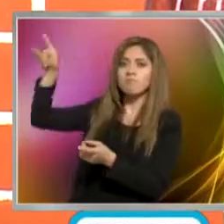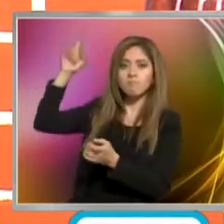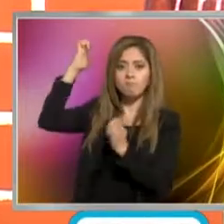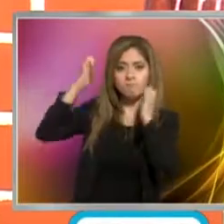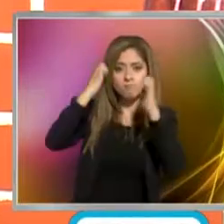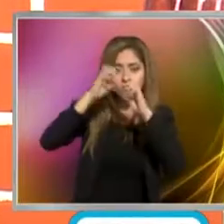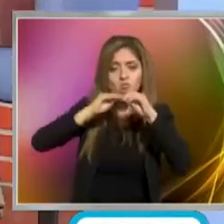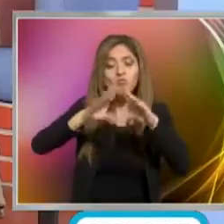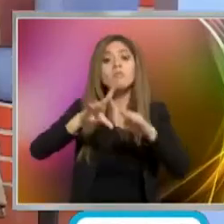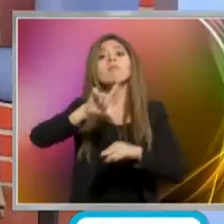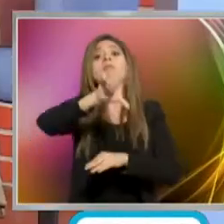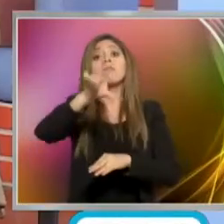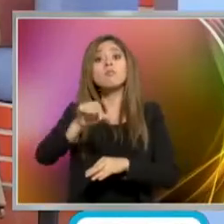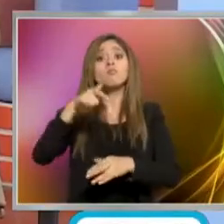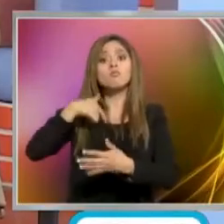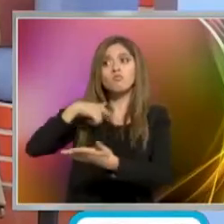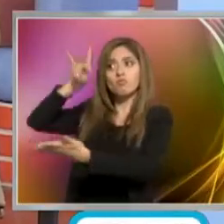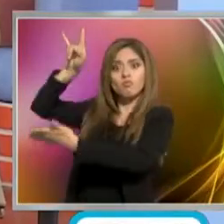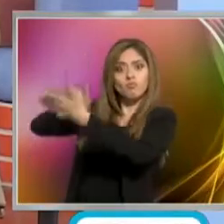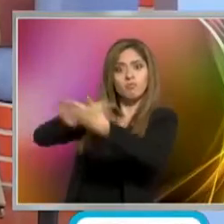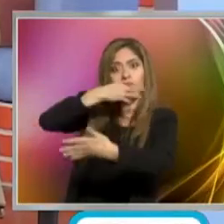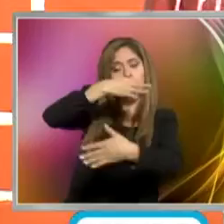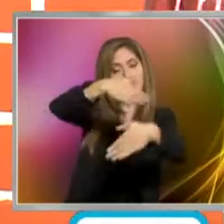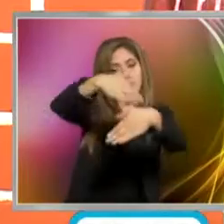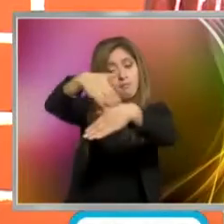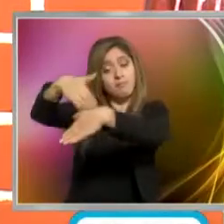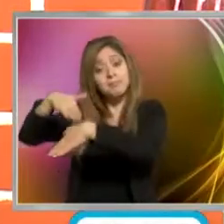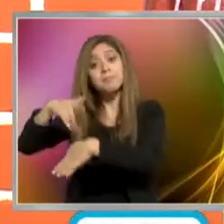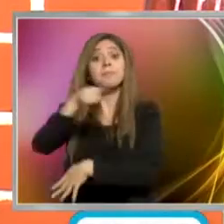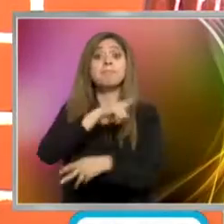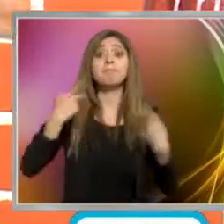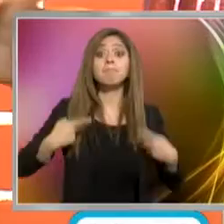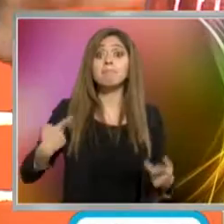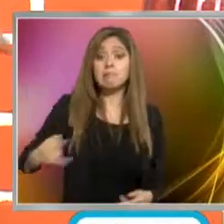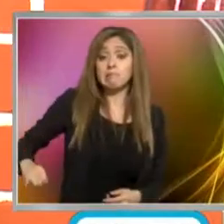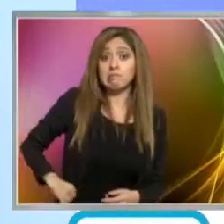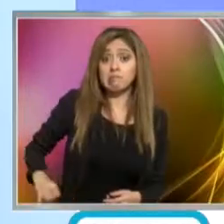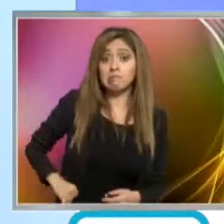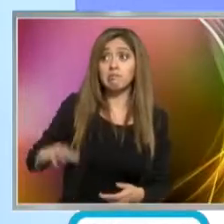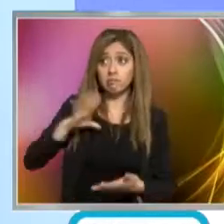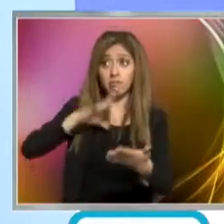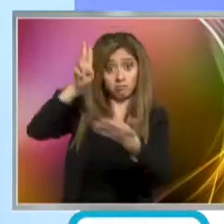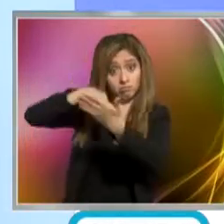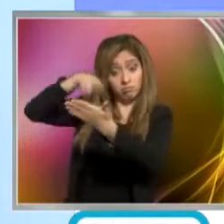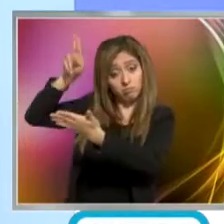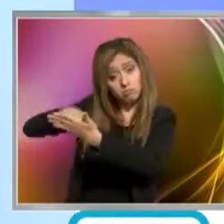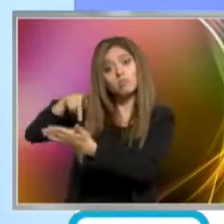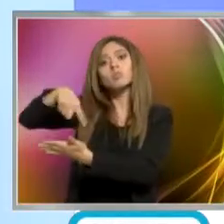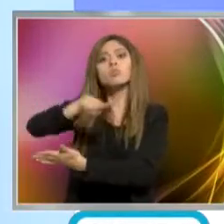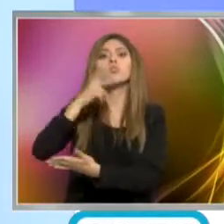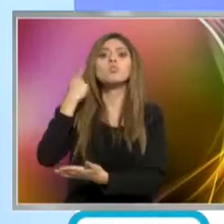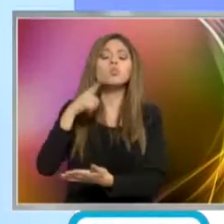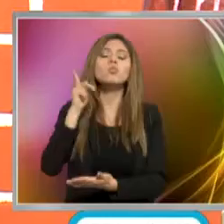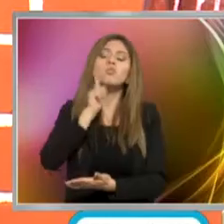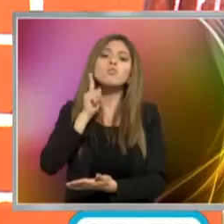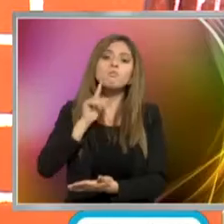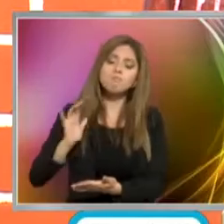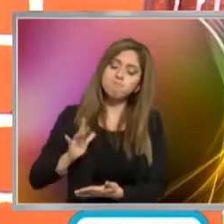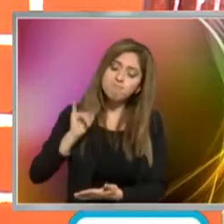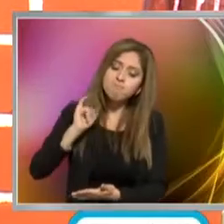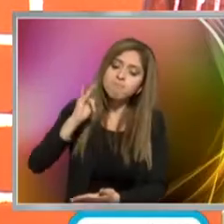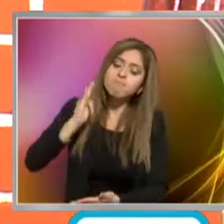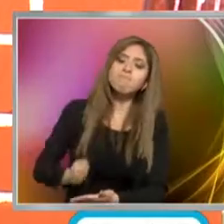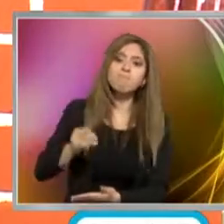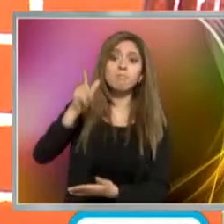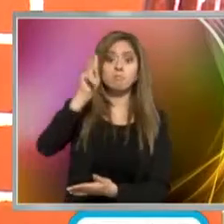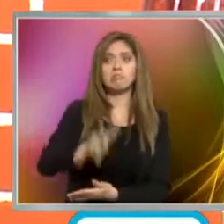empiezo a hacer la convocatoria y las artistas que están interesadas y que pueden y que tienen obra, todas se apuntan. La verdad es que gracias a Dios tenemos